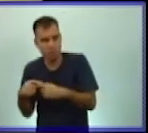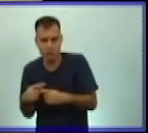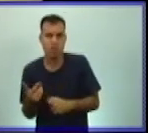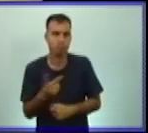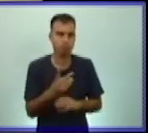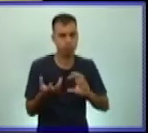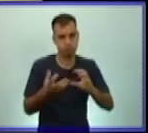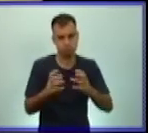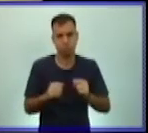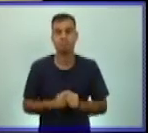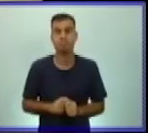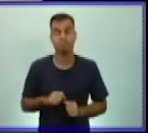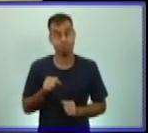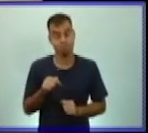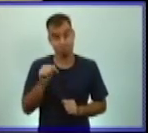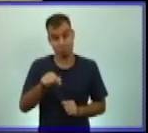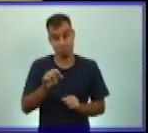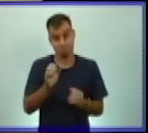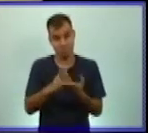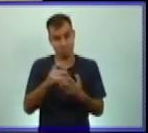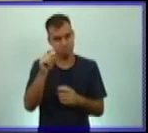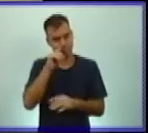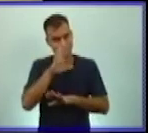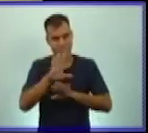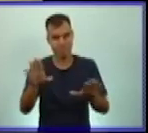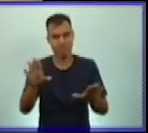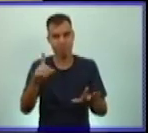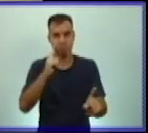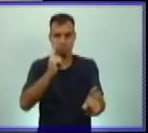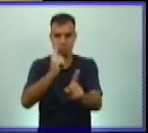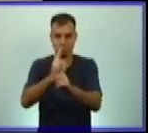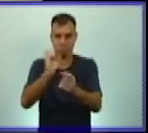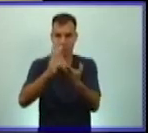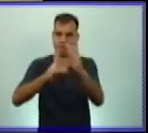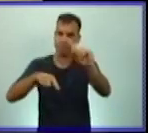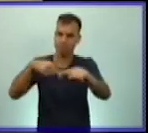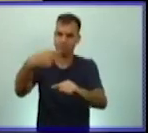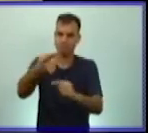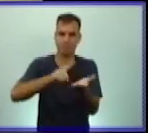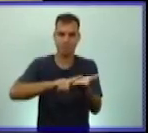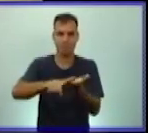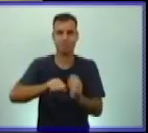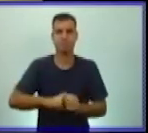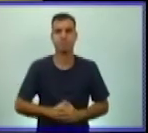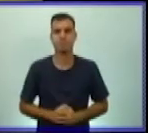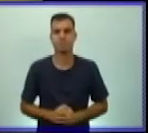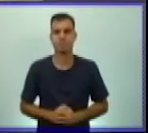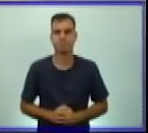metálicos. Con esta invitación me despido y los espero entonces la próxima semana.